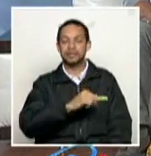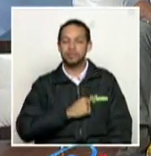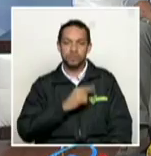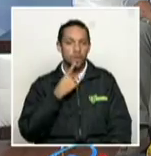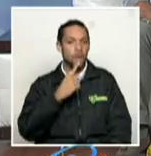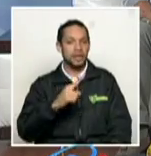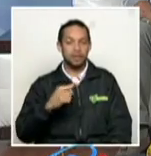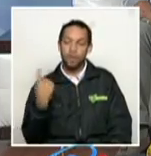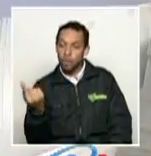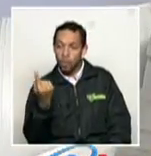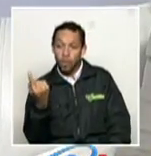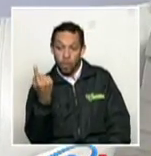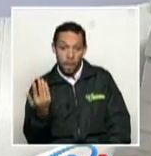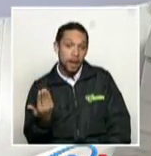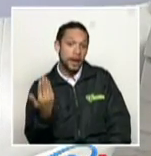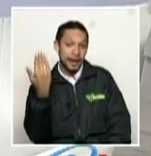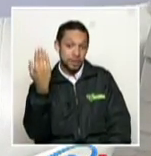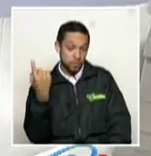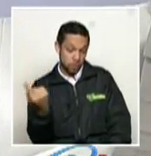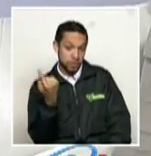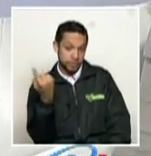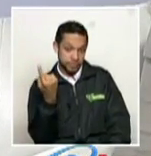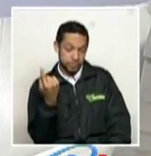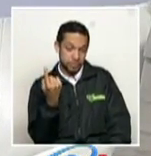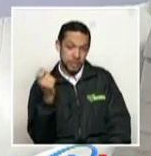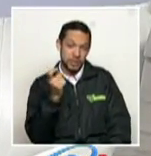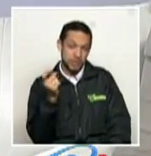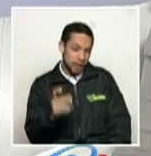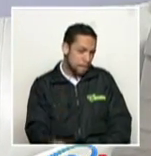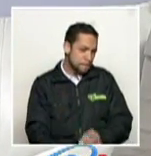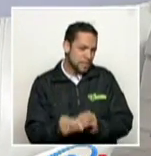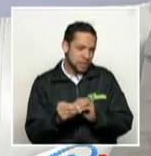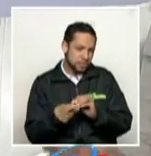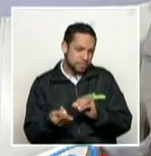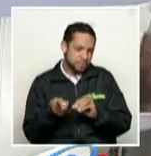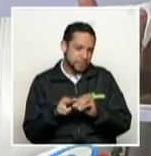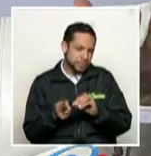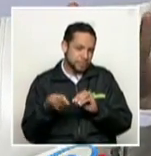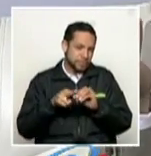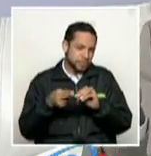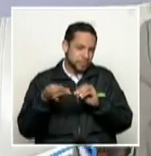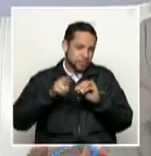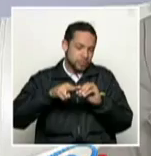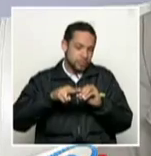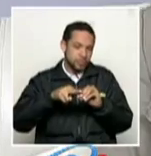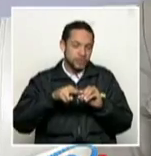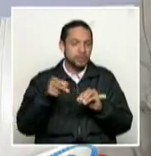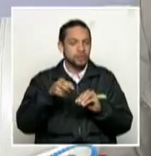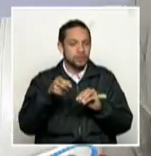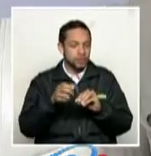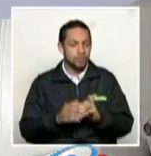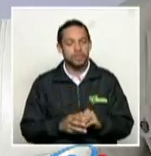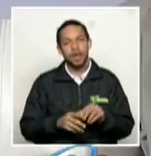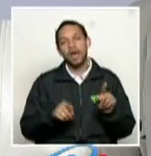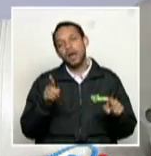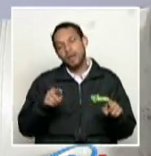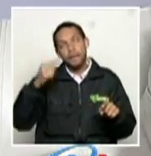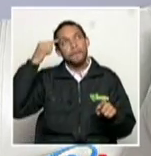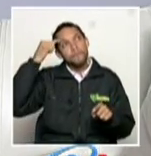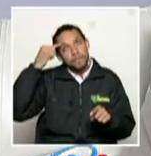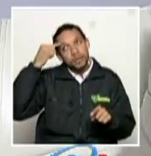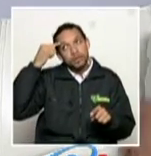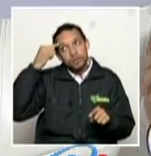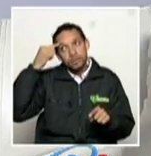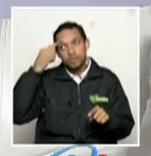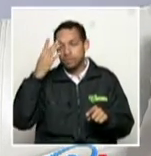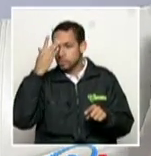importante, pero no tiene la dosis que es. Si ustedes miran, es que ustedes se preguntarán, ¿por qué uno tiene